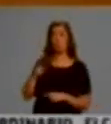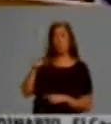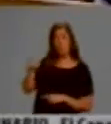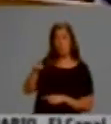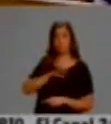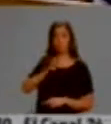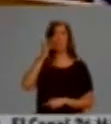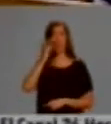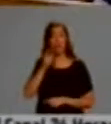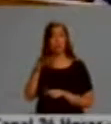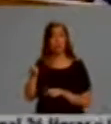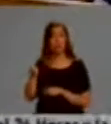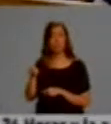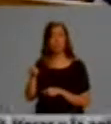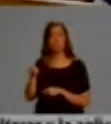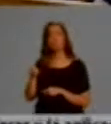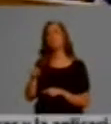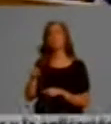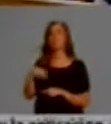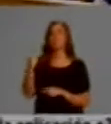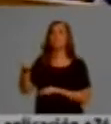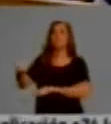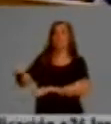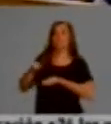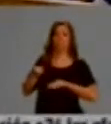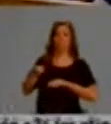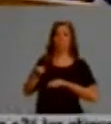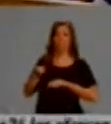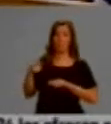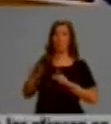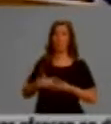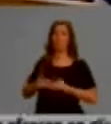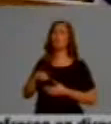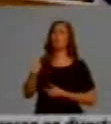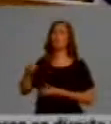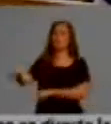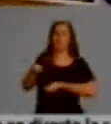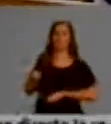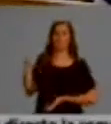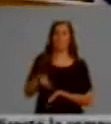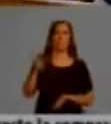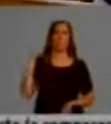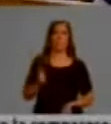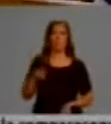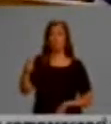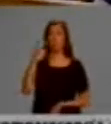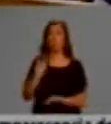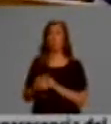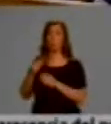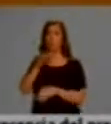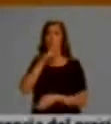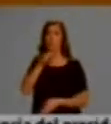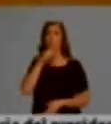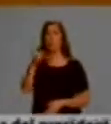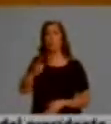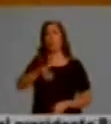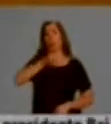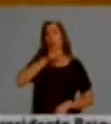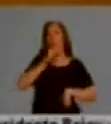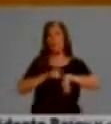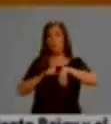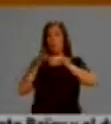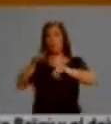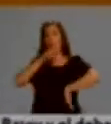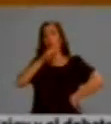A usted, señor Rajoy, le hemos tenido que traer. Y la prueba la da usted en su discurso. Ha dedicado usted mucho más